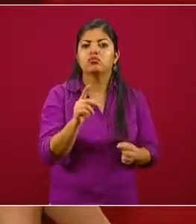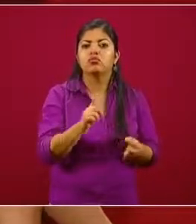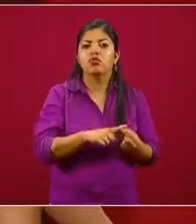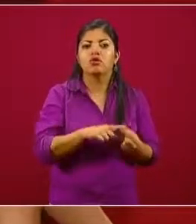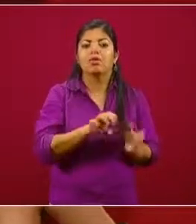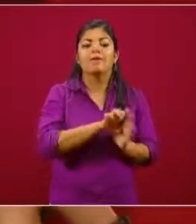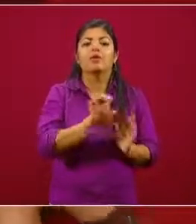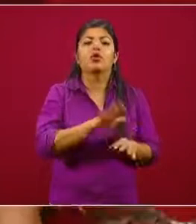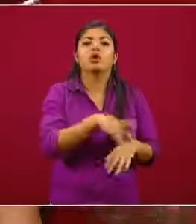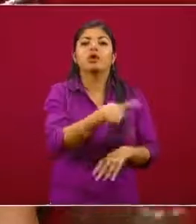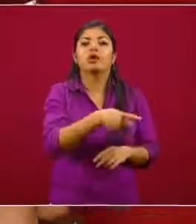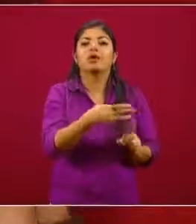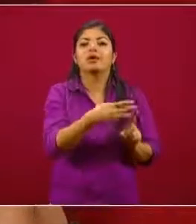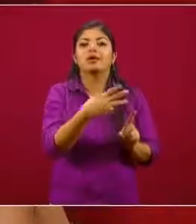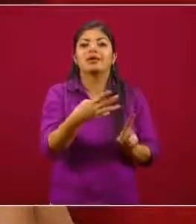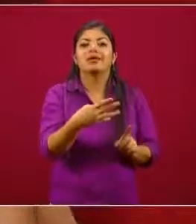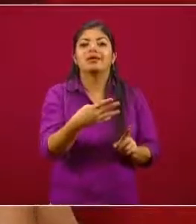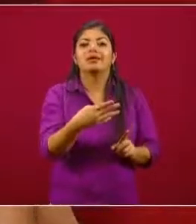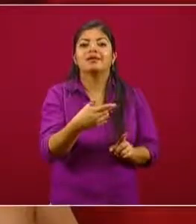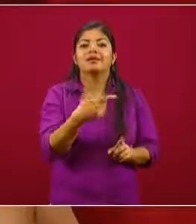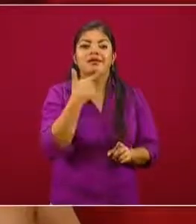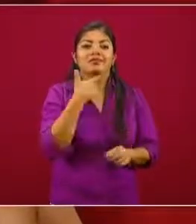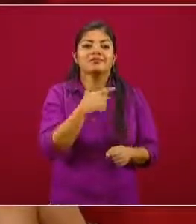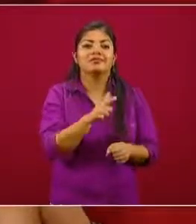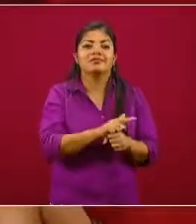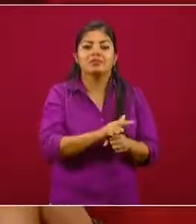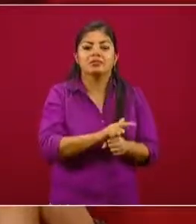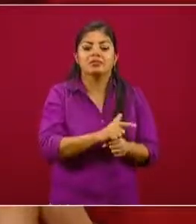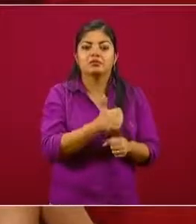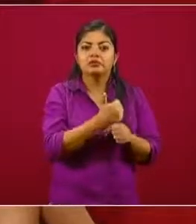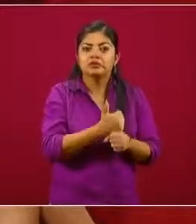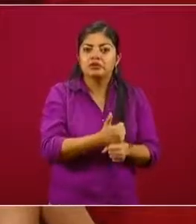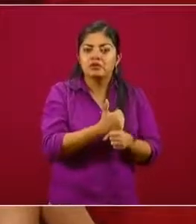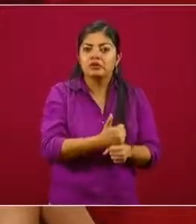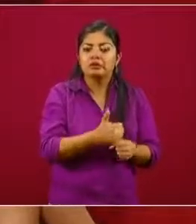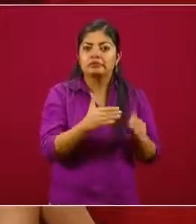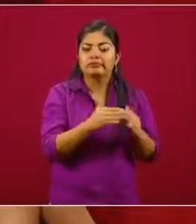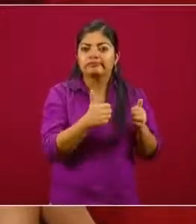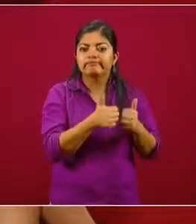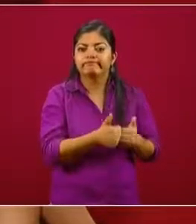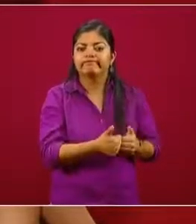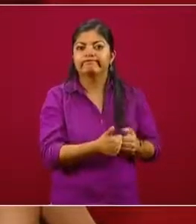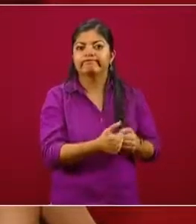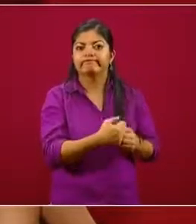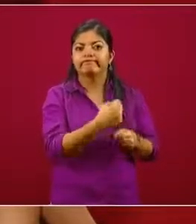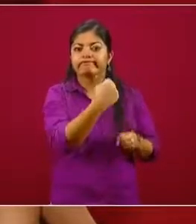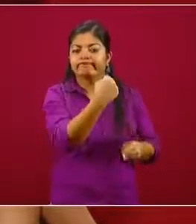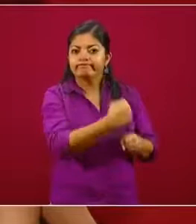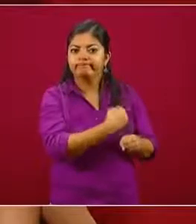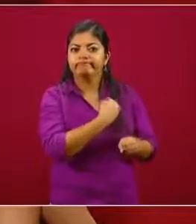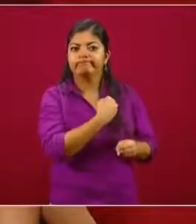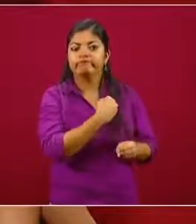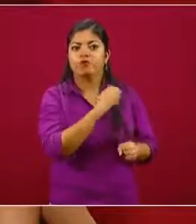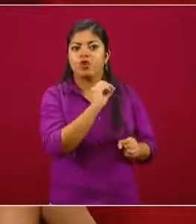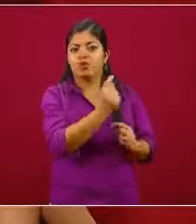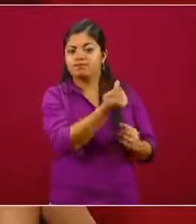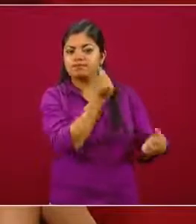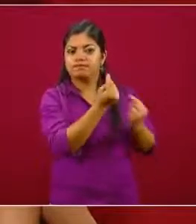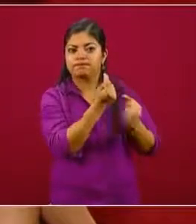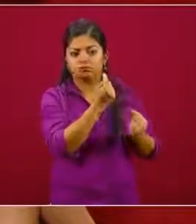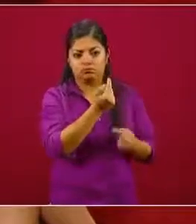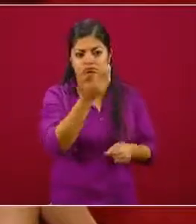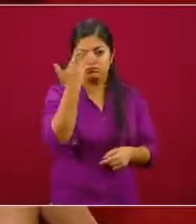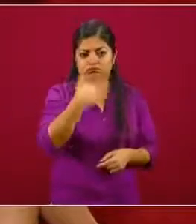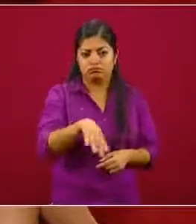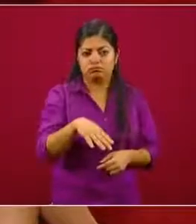orientación sexual ha sufrido en estos días de confinamiento algún tipo de violencia, si han detectado que hay